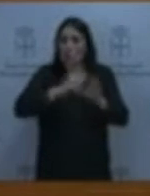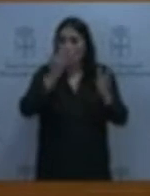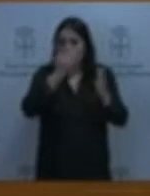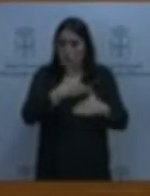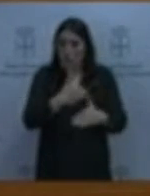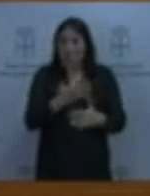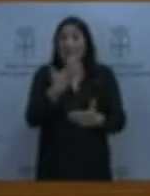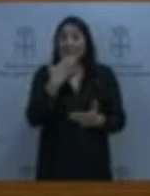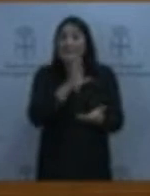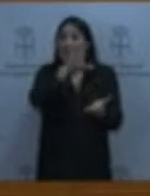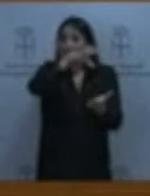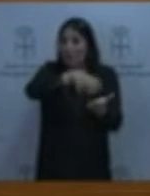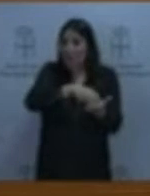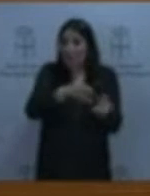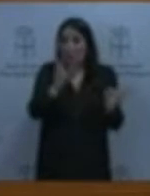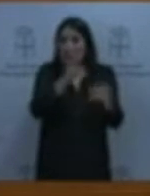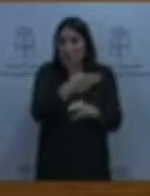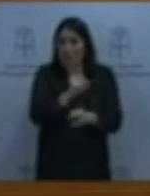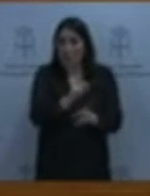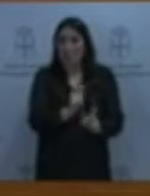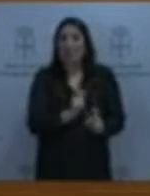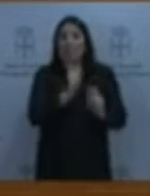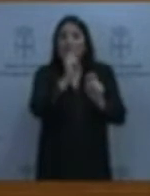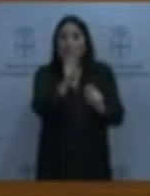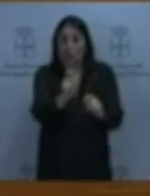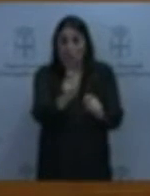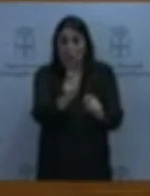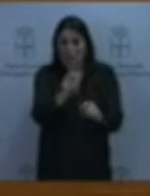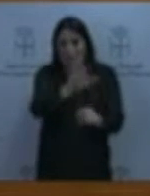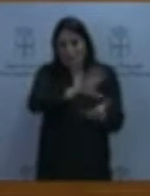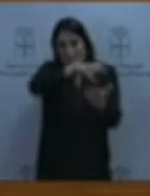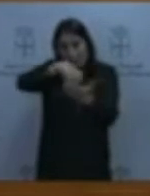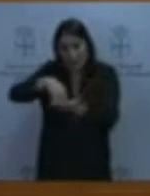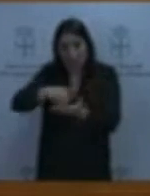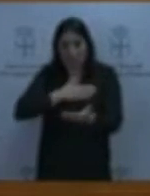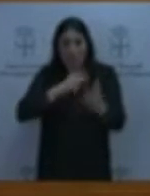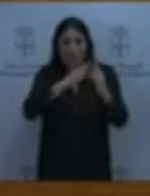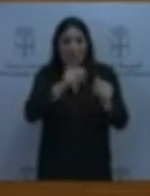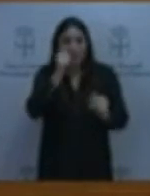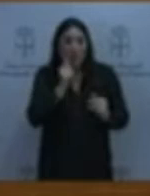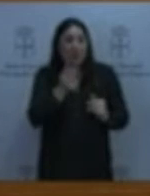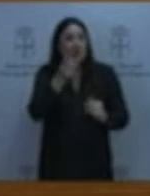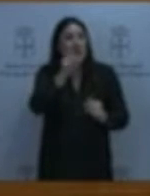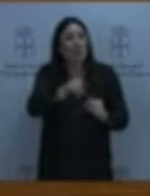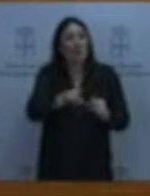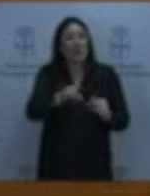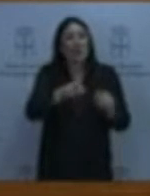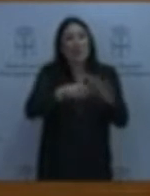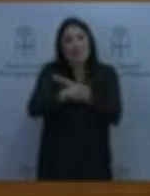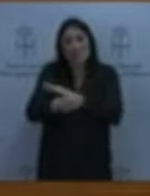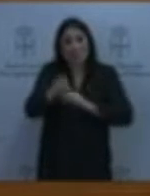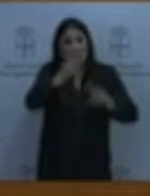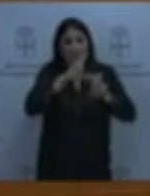estuviera cerrado, ya no tiene la cesión de las instalaciones, propiedad de la Universidad de Oviedo, se abandonó la búsqueda de posibles inversores y, además,